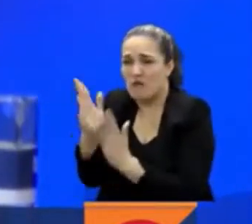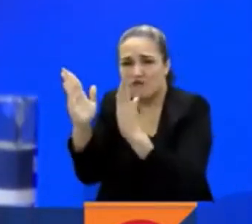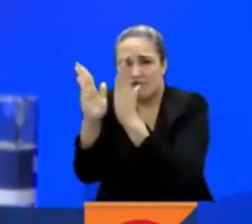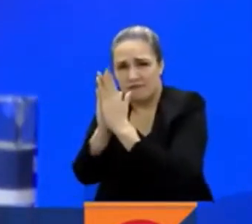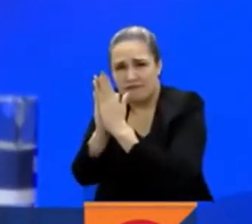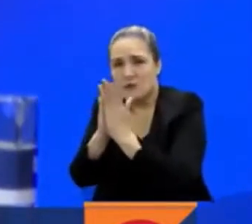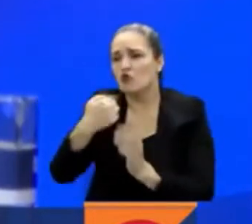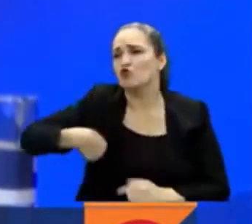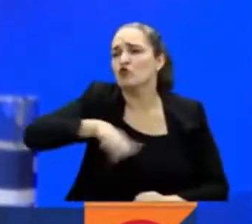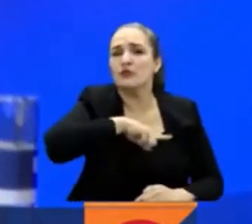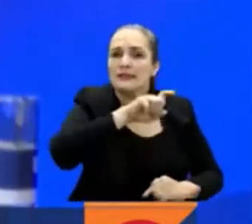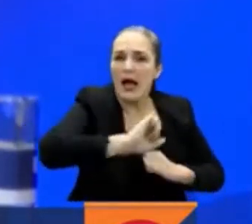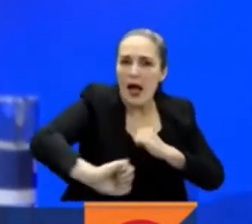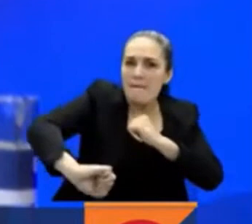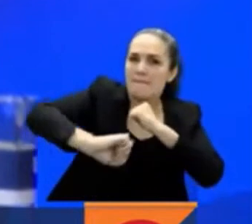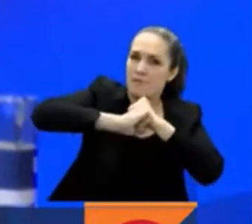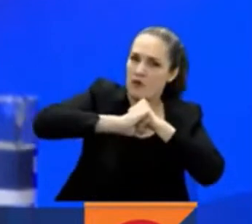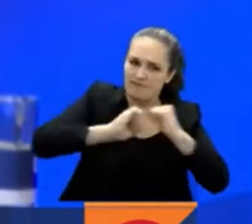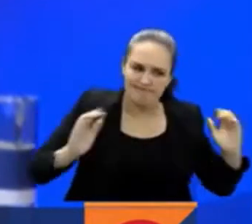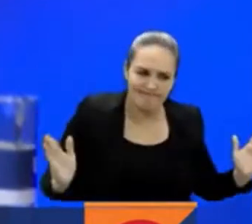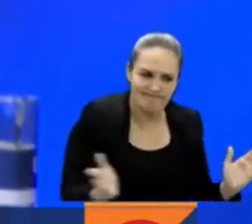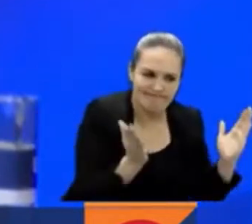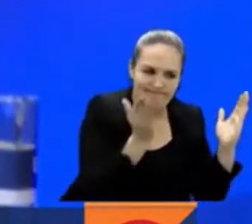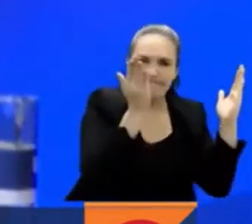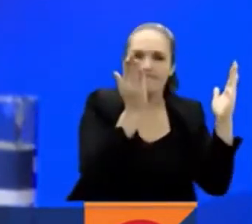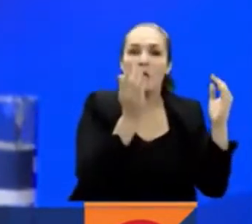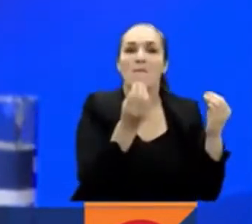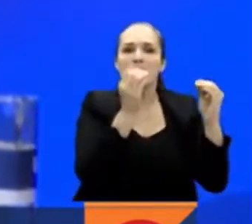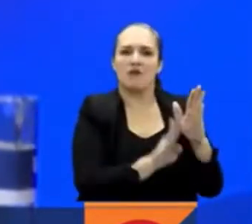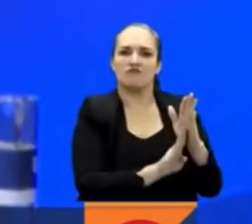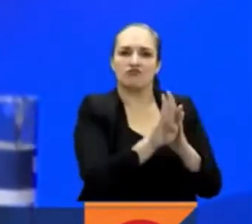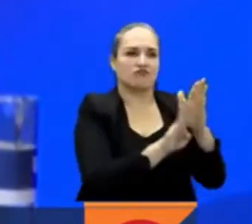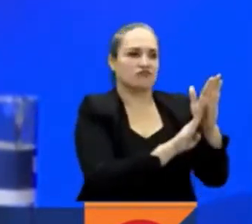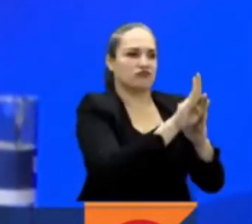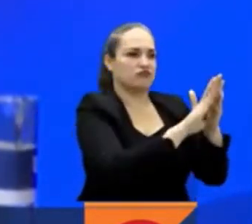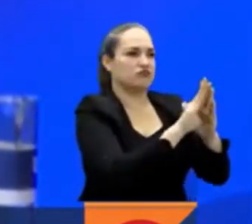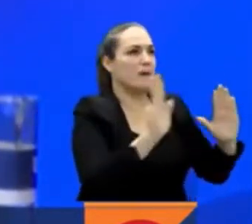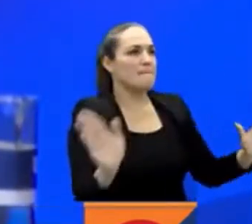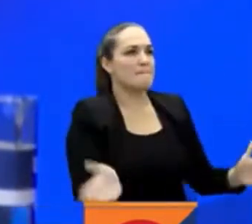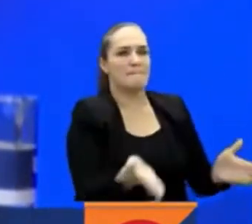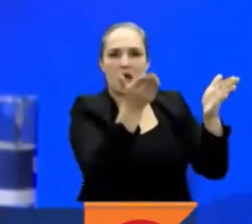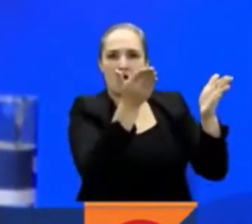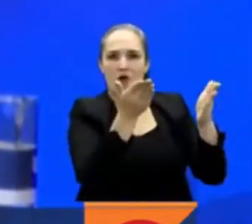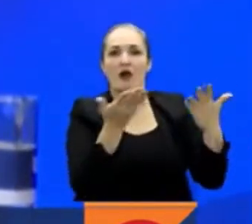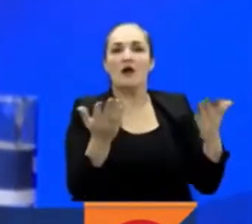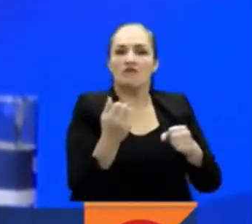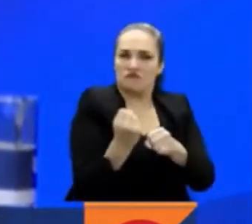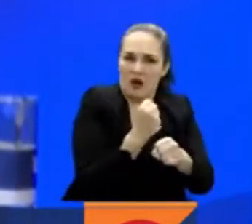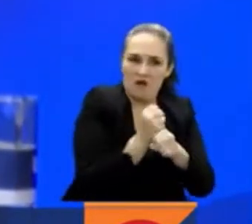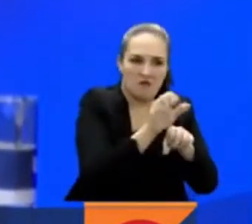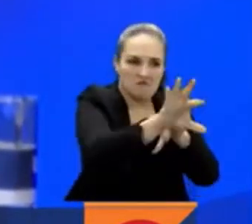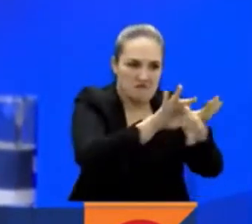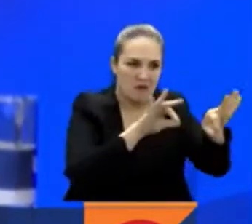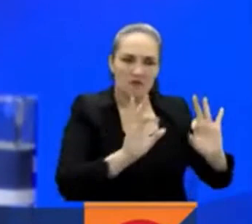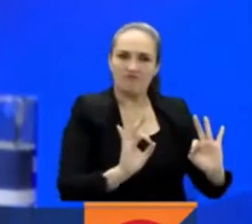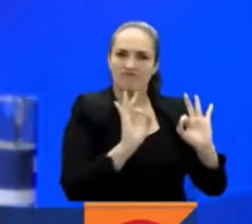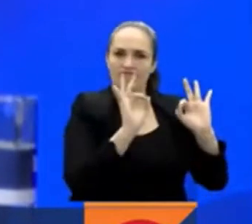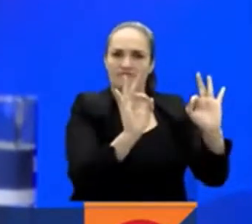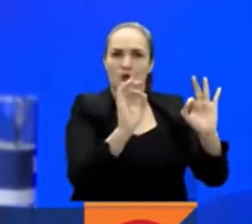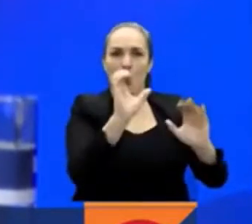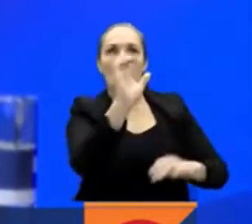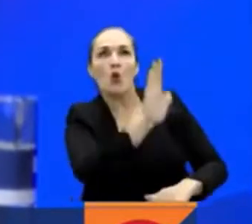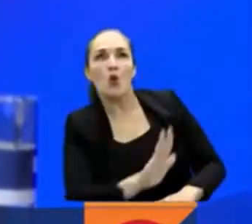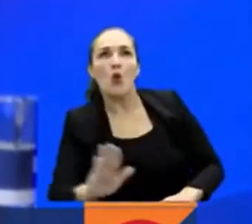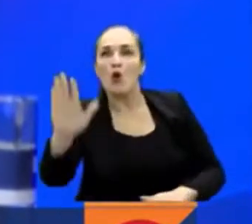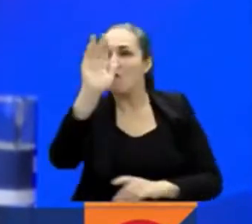que necesitamos para que este sector ayude a la reconstrucción de este país con empleo digno y hablemos de Colombia, como